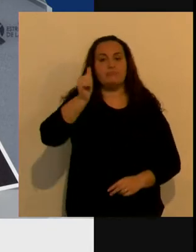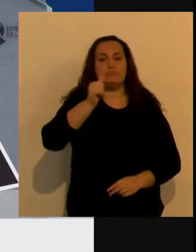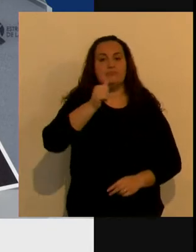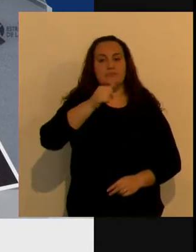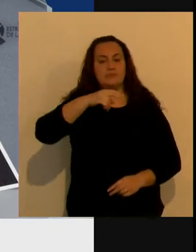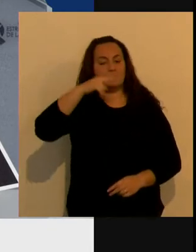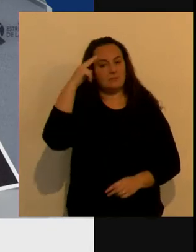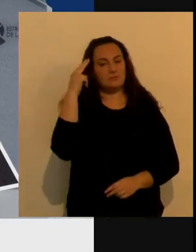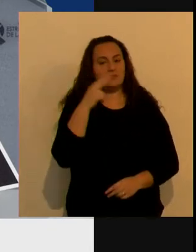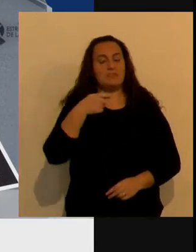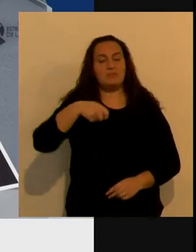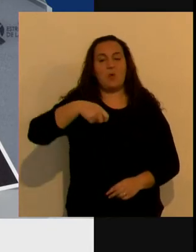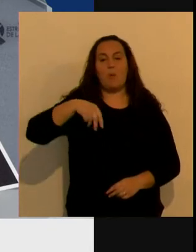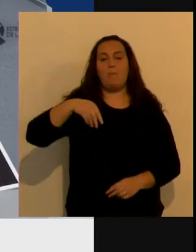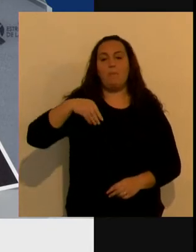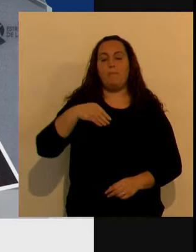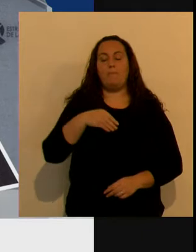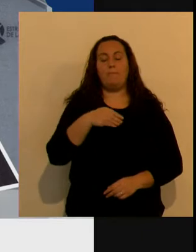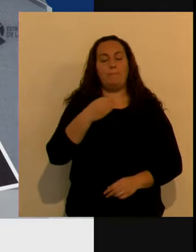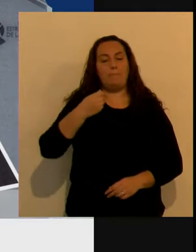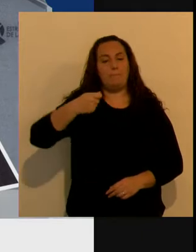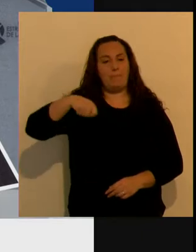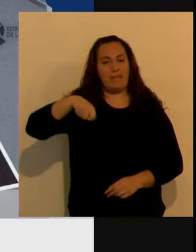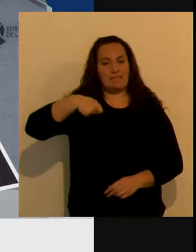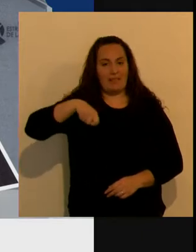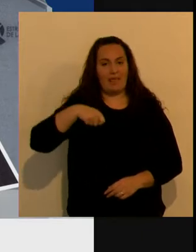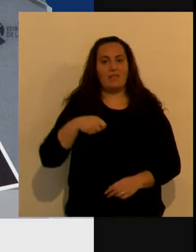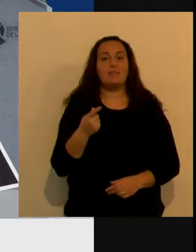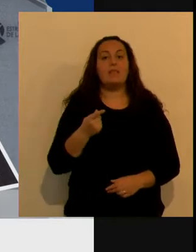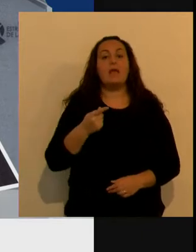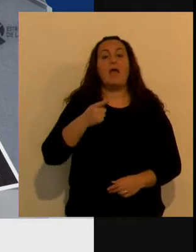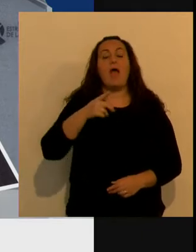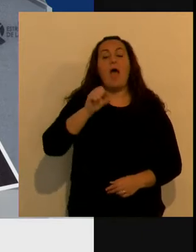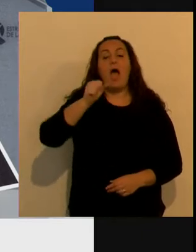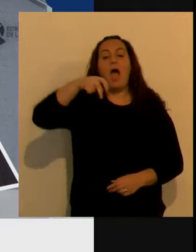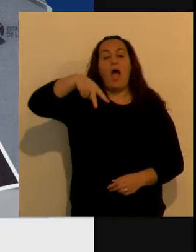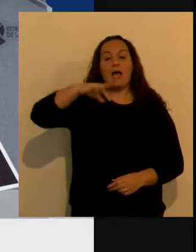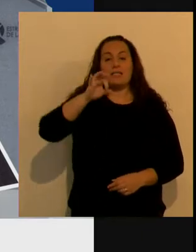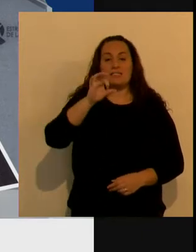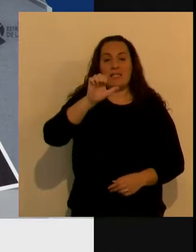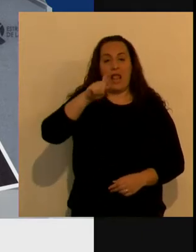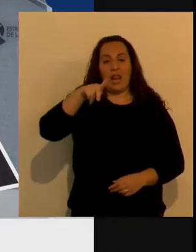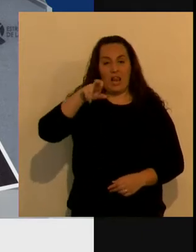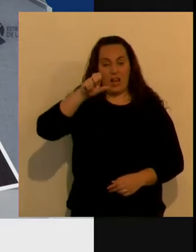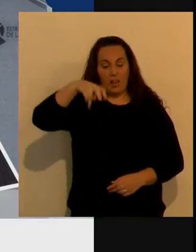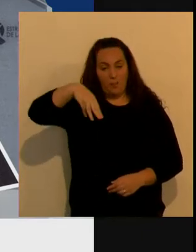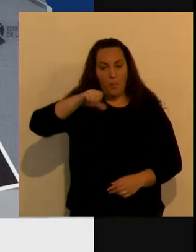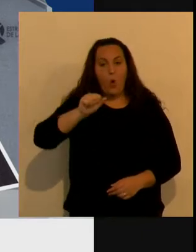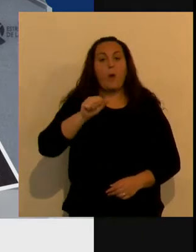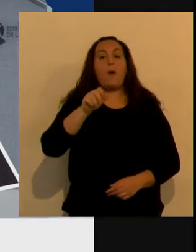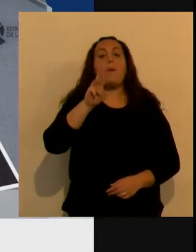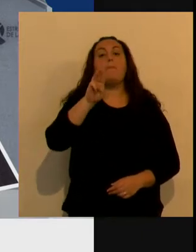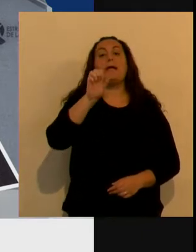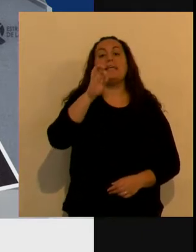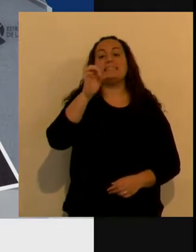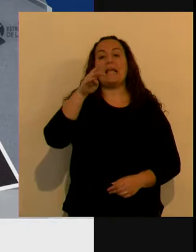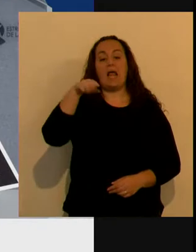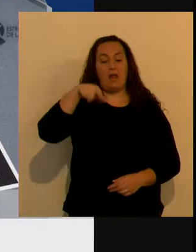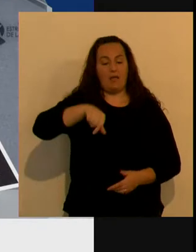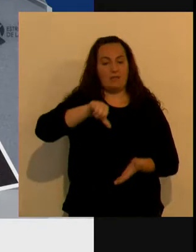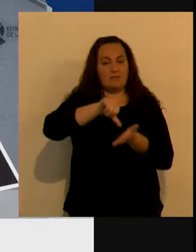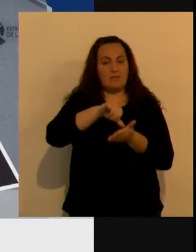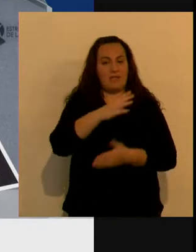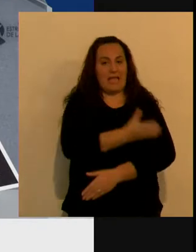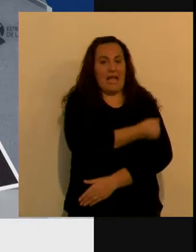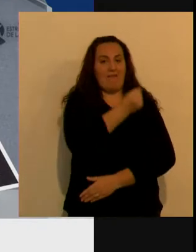señor presidente don Anselmo Francisco Pestana Padrón, en la sede del Cabildo